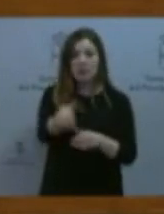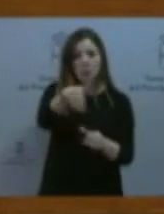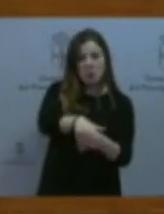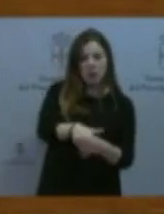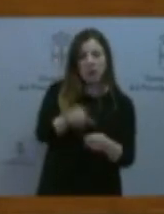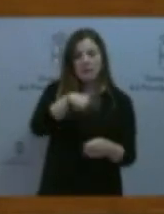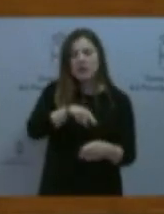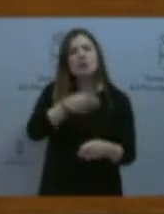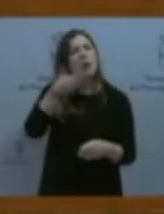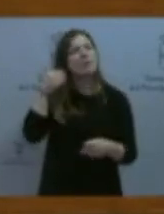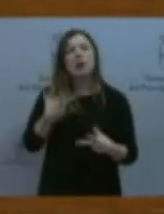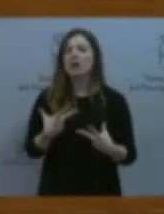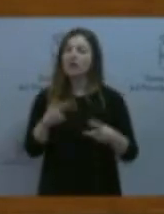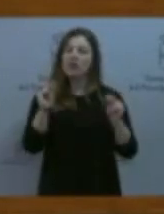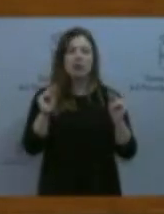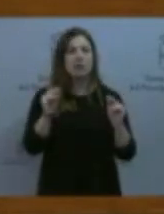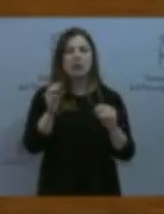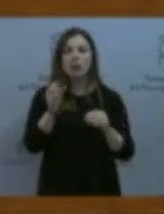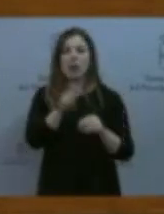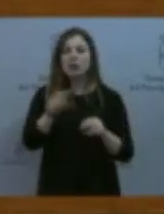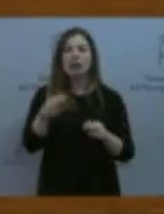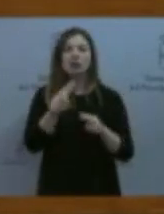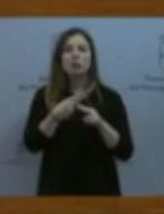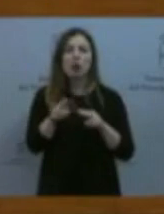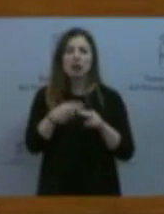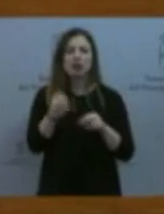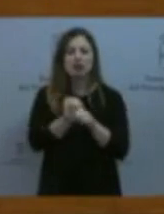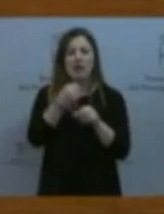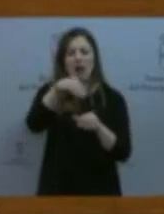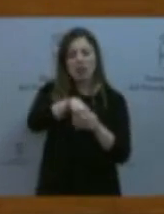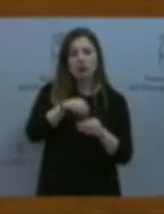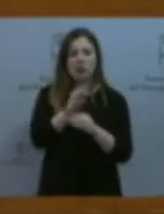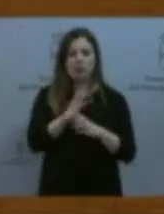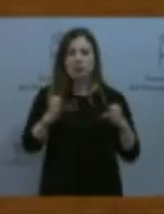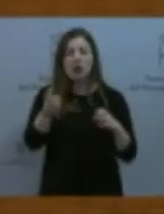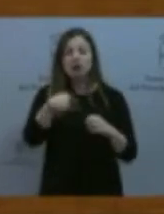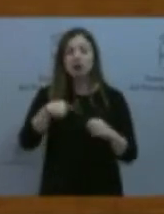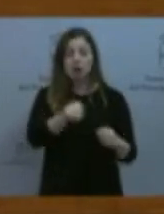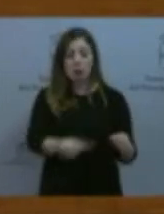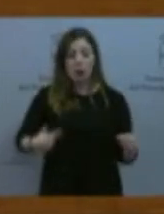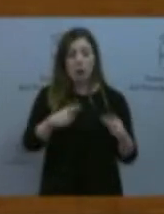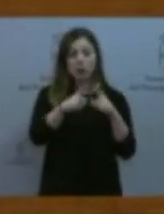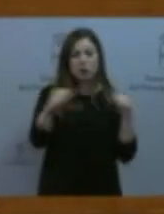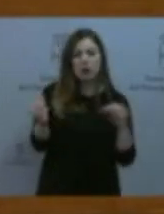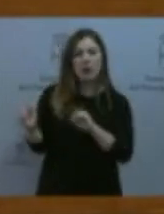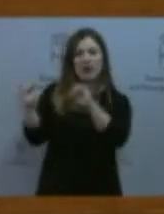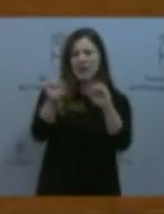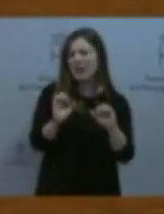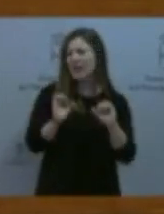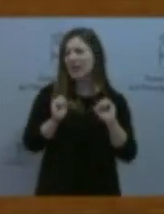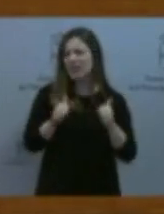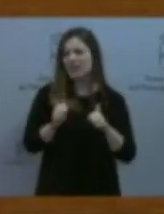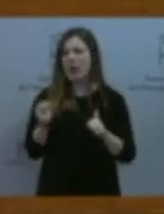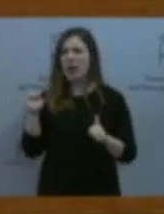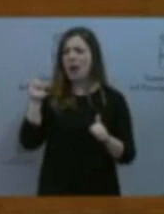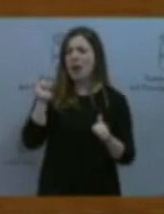Cámara Parlamentaria. Desde Podemos Asturias hemos defendido esta posición desde el inicio de la legislatura y lo llevamos en